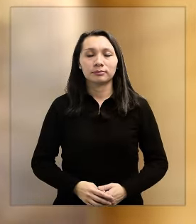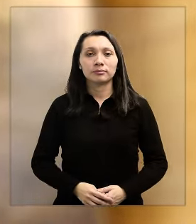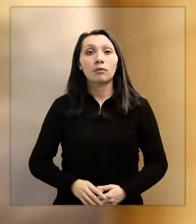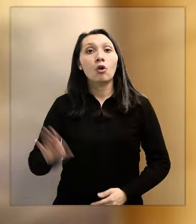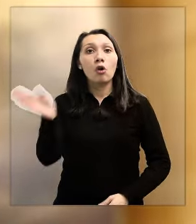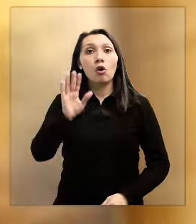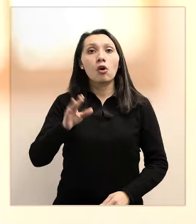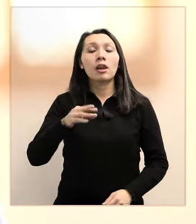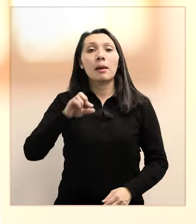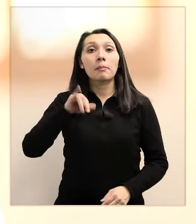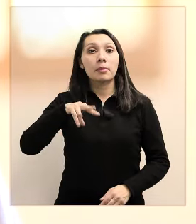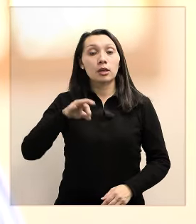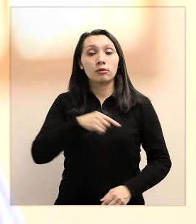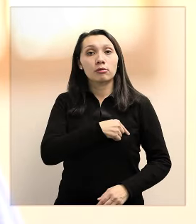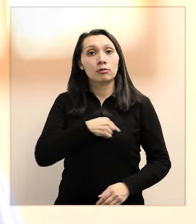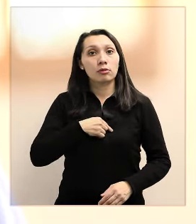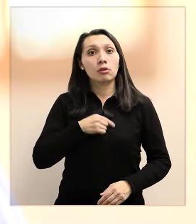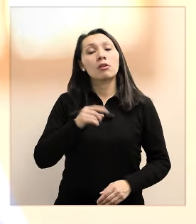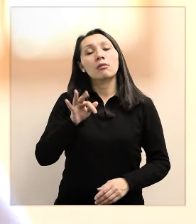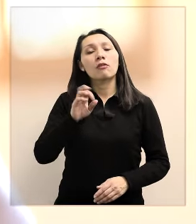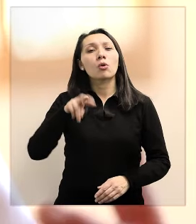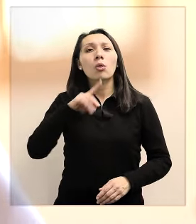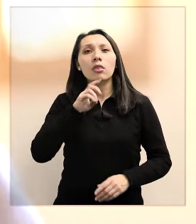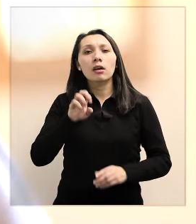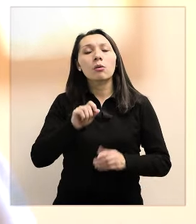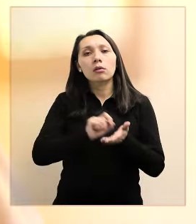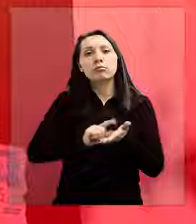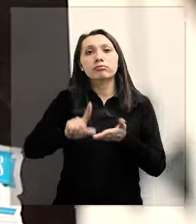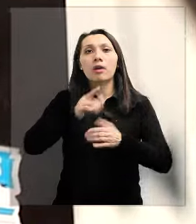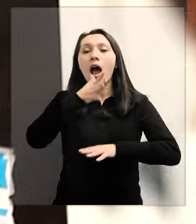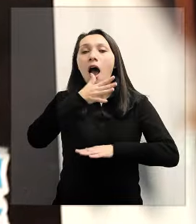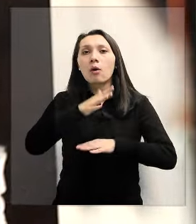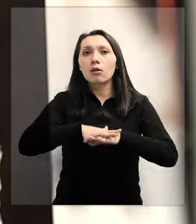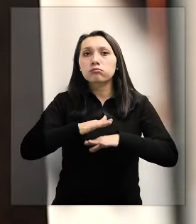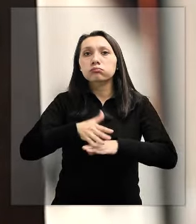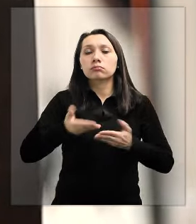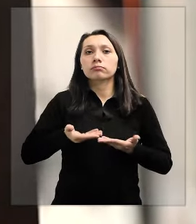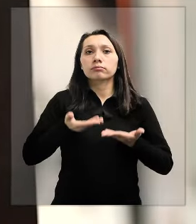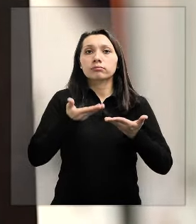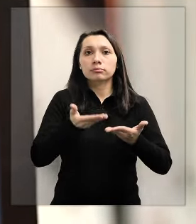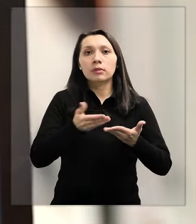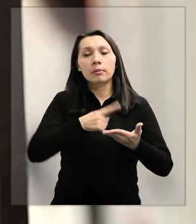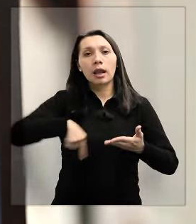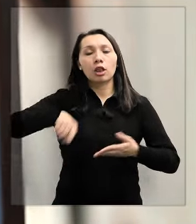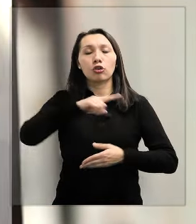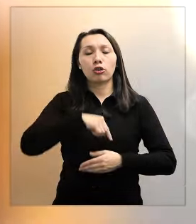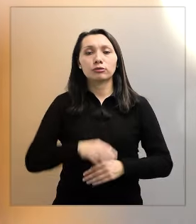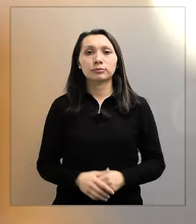Hola, soy Héctor Pino, co-founder de Fresh Water, un emprendimiento que busca entregar agua para todos.